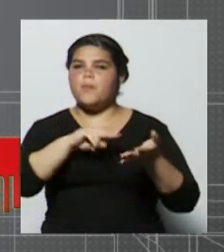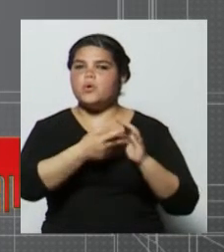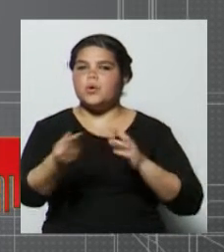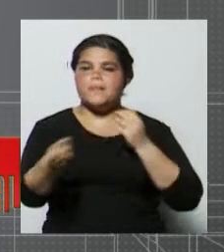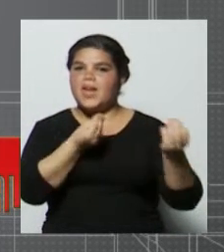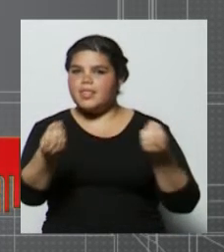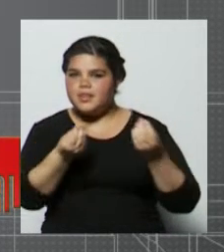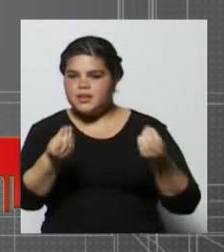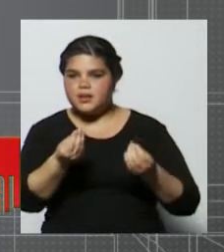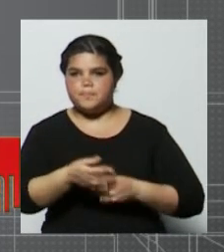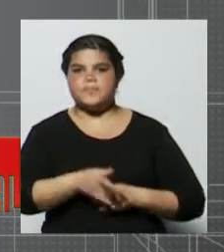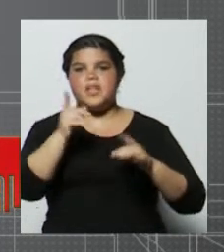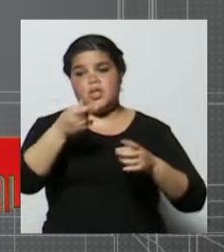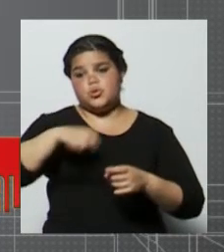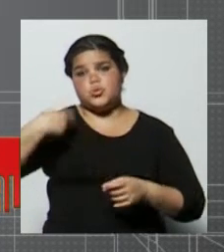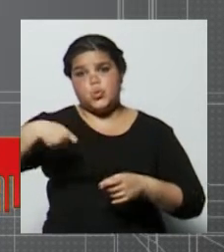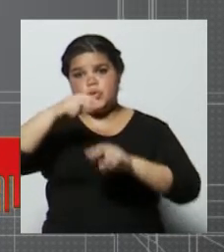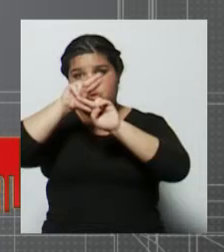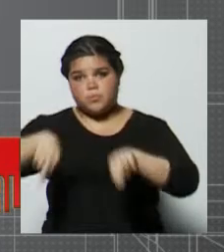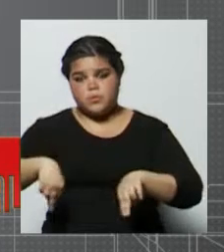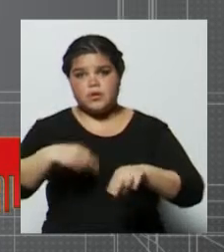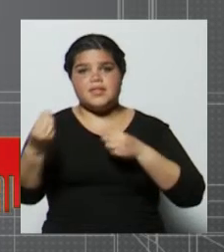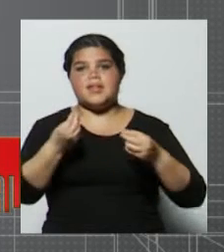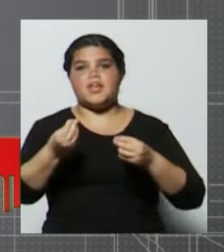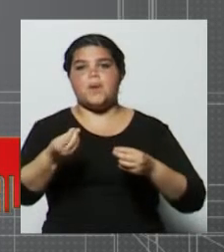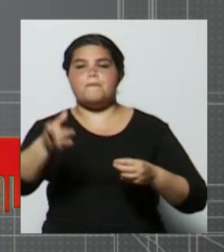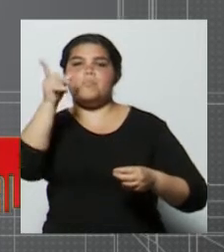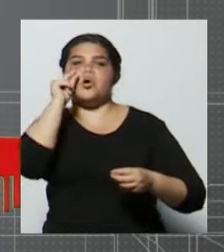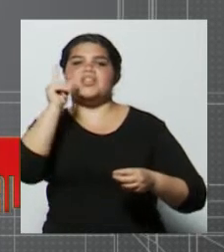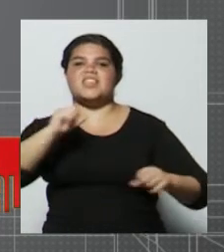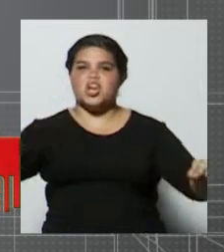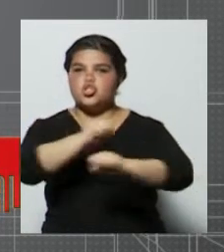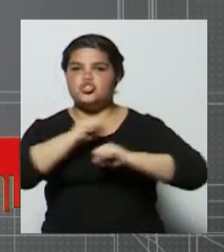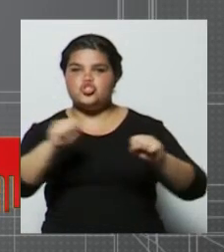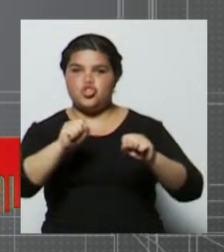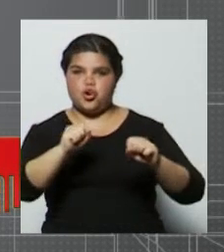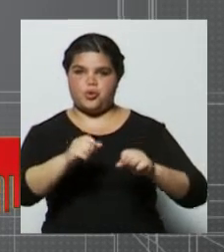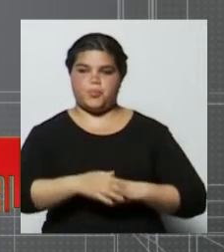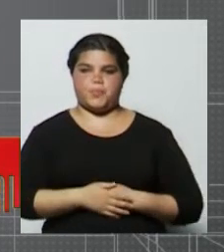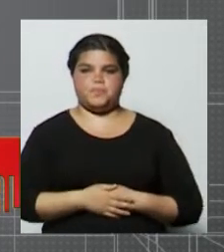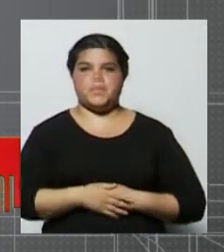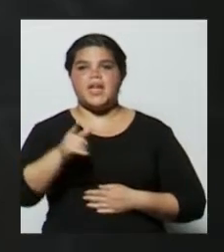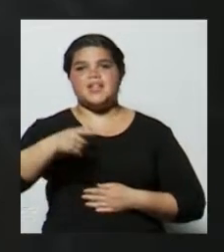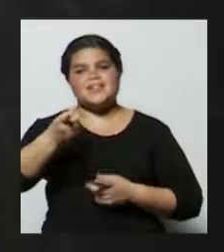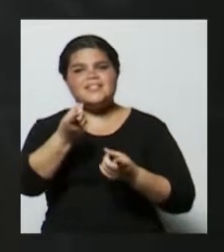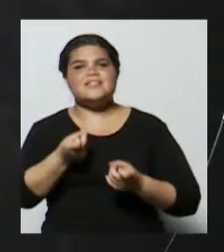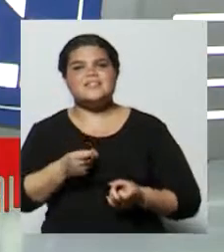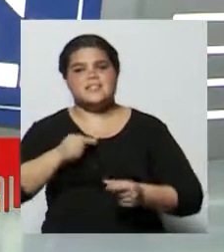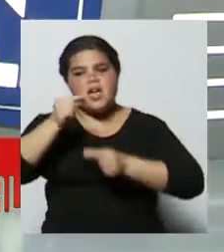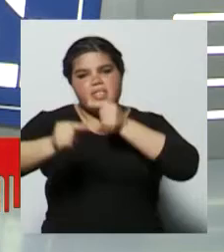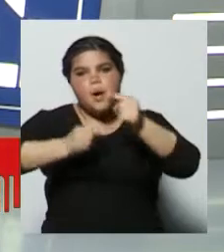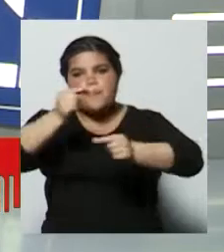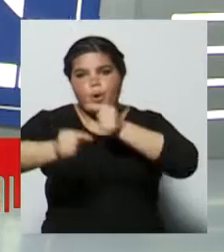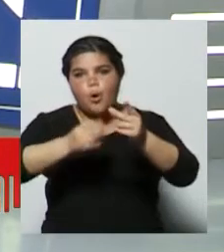su análisis, de eliminar los subsidios con políticas de shock. Y lo diferencia de las posibilidades de ir eliminándolas gradualmente. Exactamente. Algunos datos, por